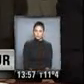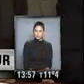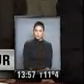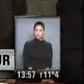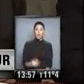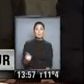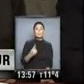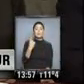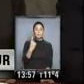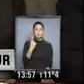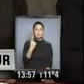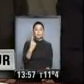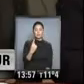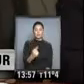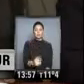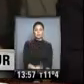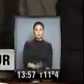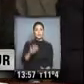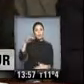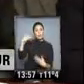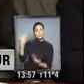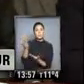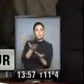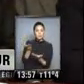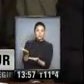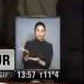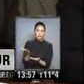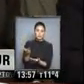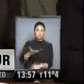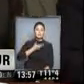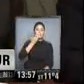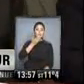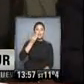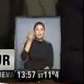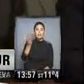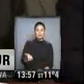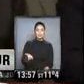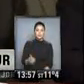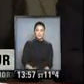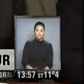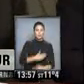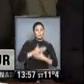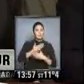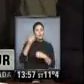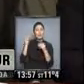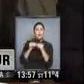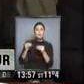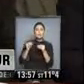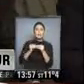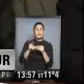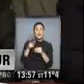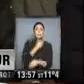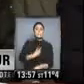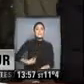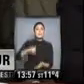ceder en primer término la palabra a nuestro querido compañero